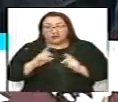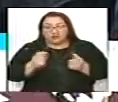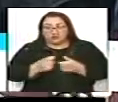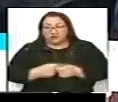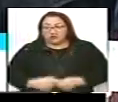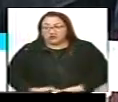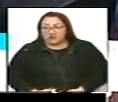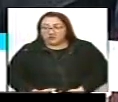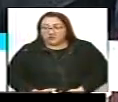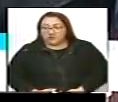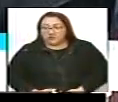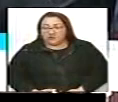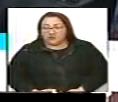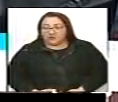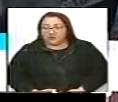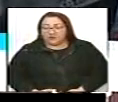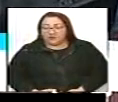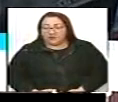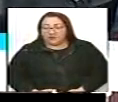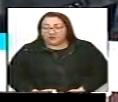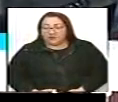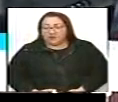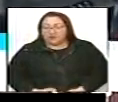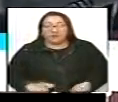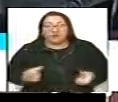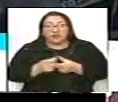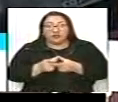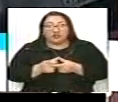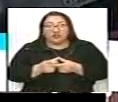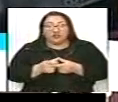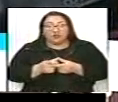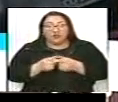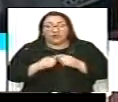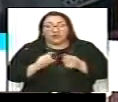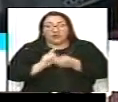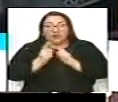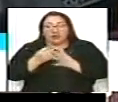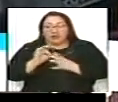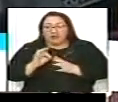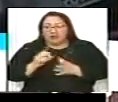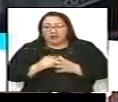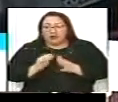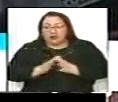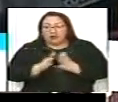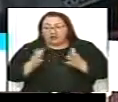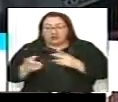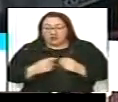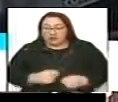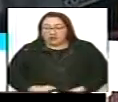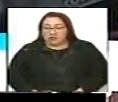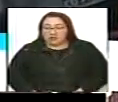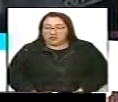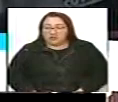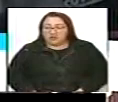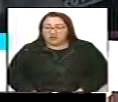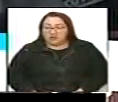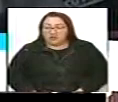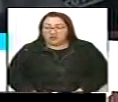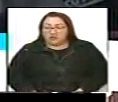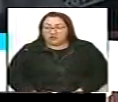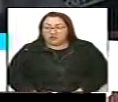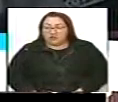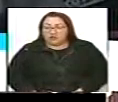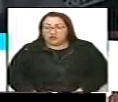subcomisión y el otro es para que esta comisión permanente cambie la calificación. Entonces, por eso que se ha abierto este debate que no tiene